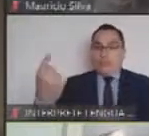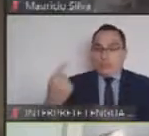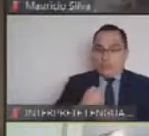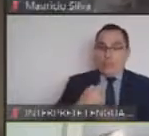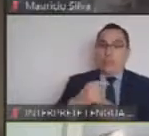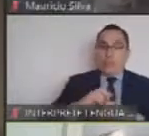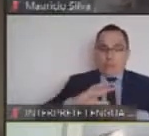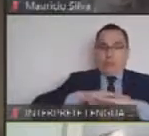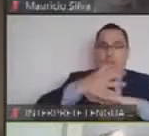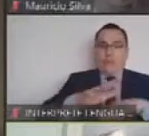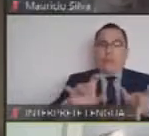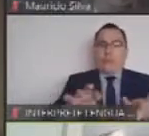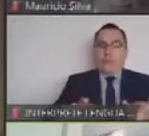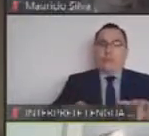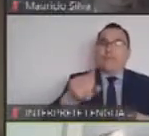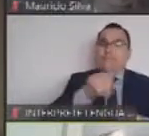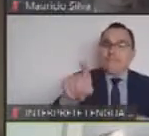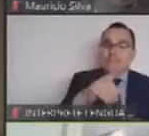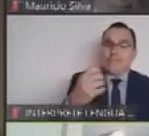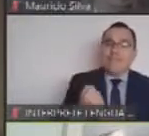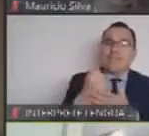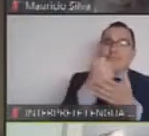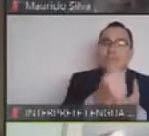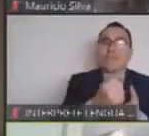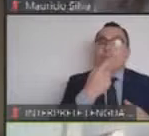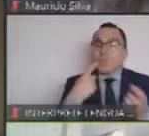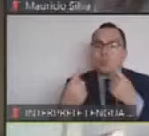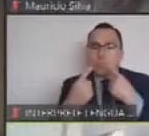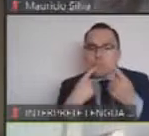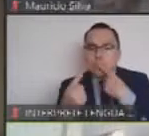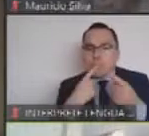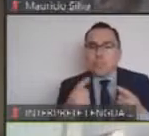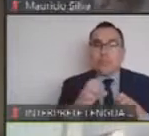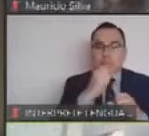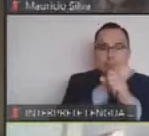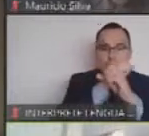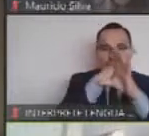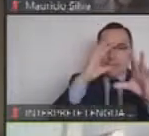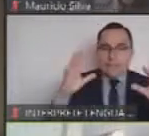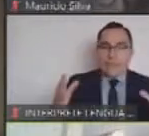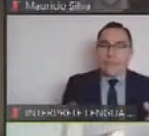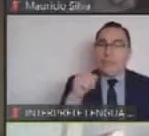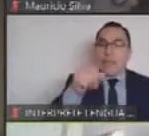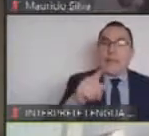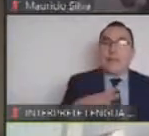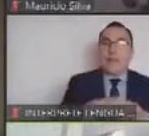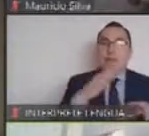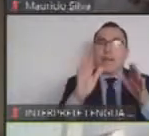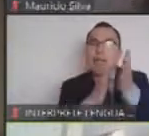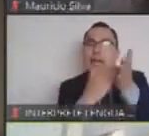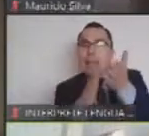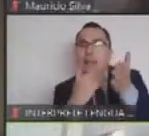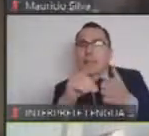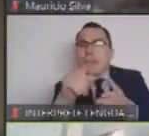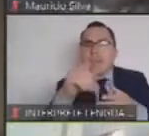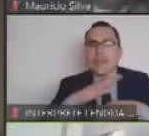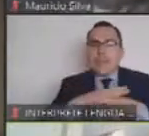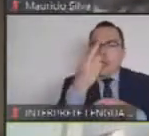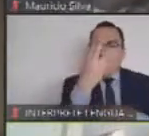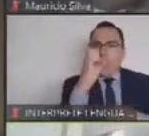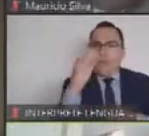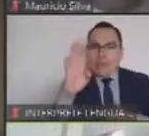plataforma digital que puede consultarse en la sección de transparencia de la página web del Poder Judicial.